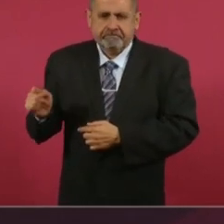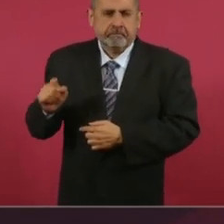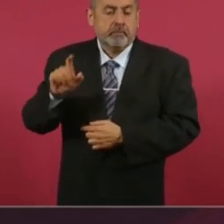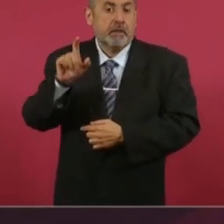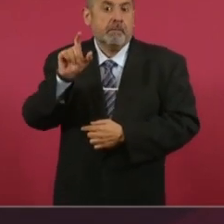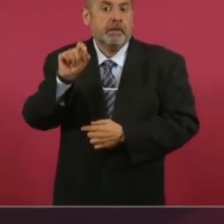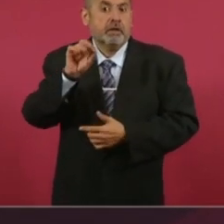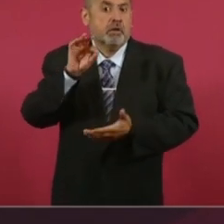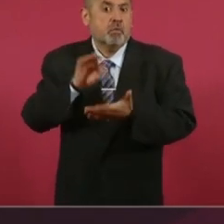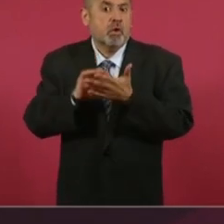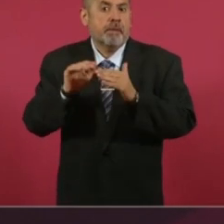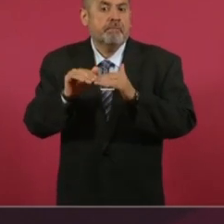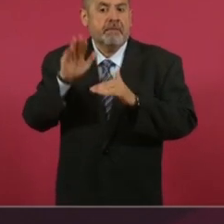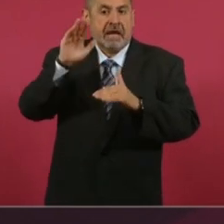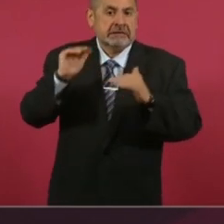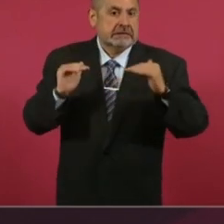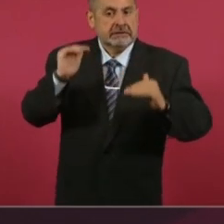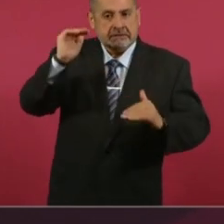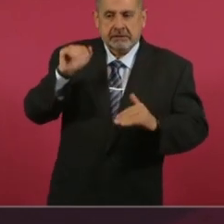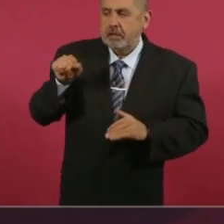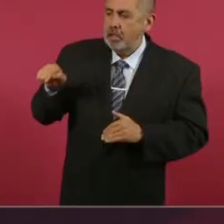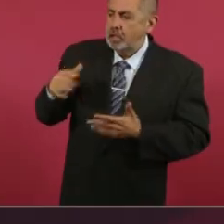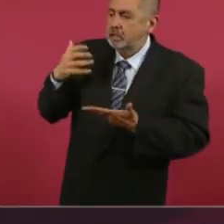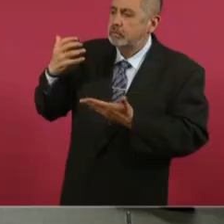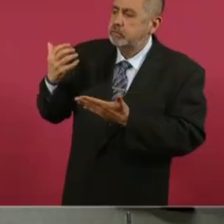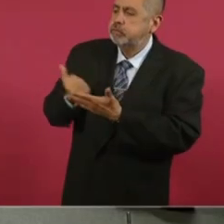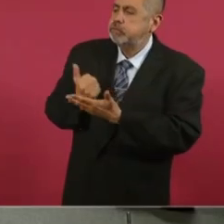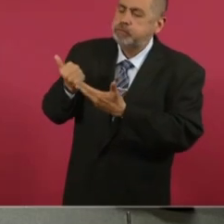20 puntos de ventaja